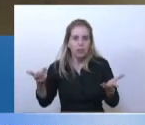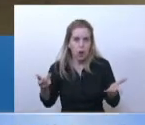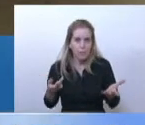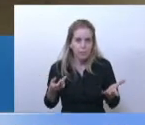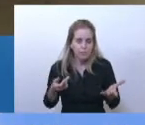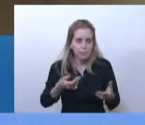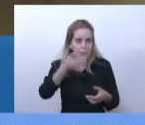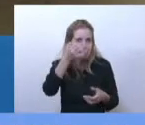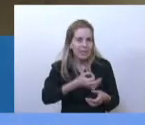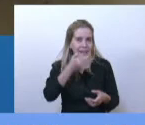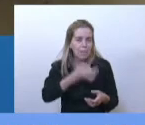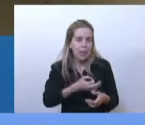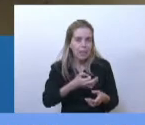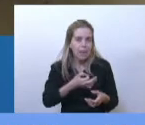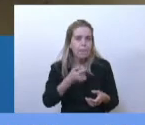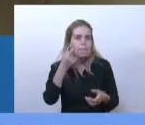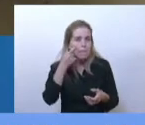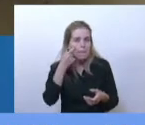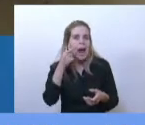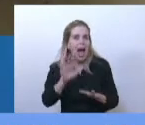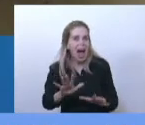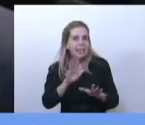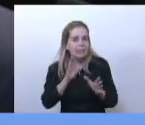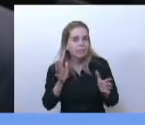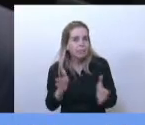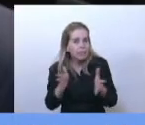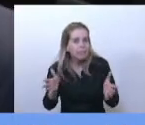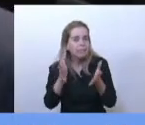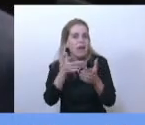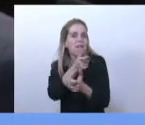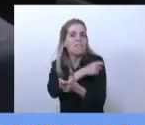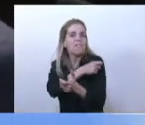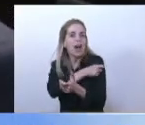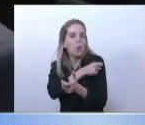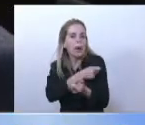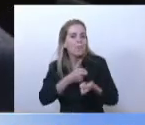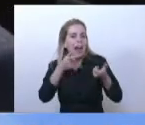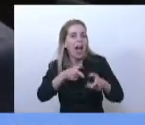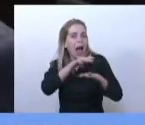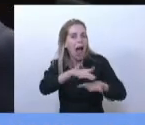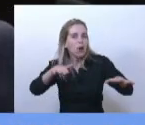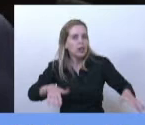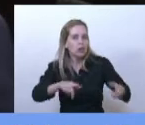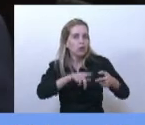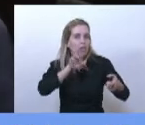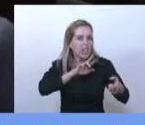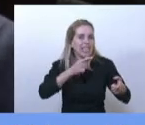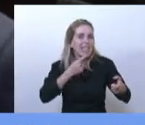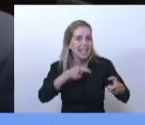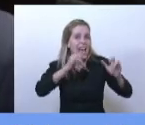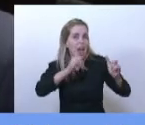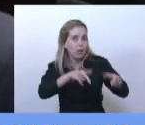y fundamentalmente para promover vacunas destinadas a los niños niñas y adolescentes que todavía no